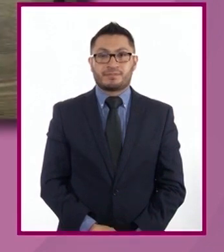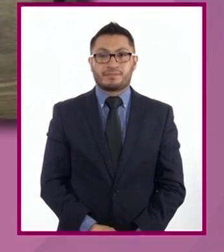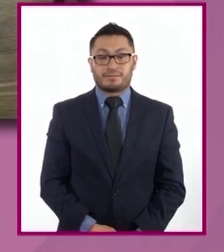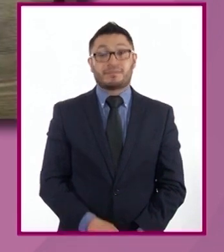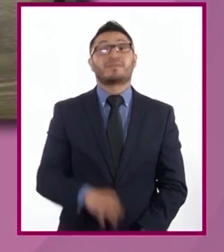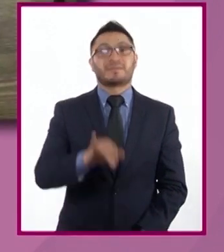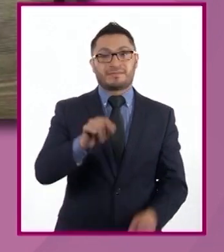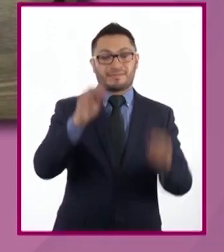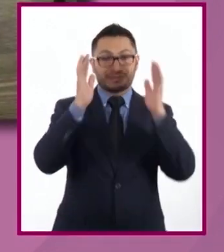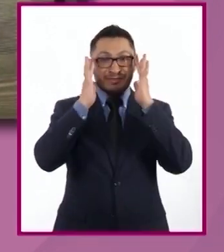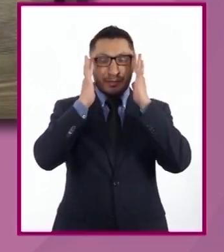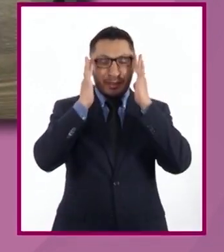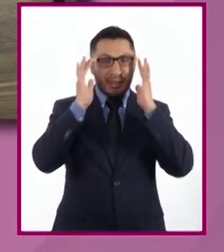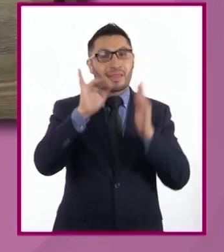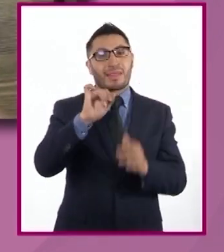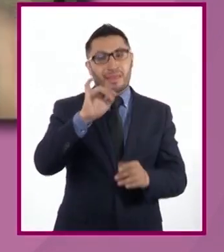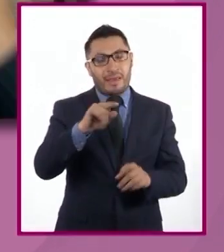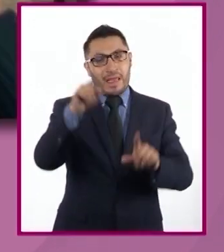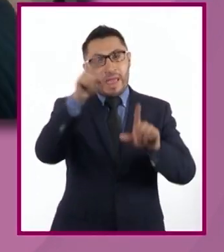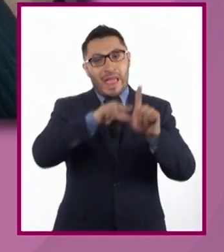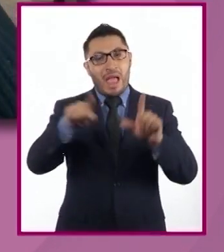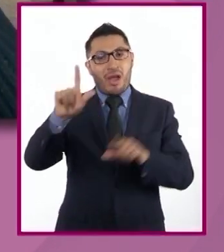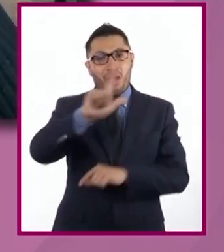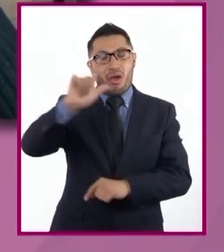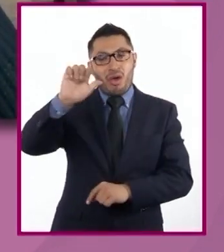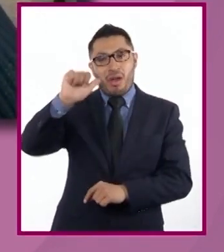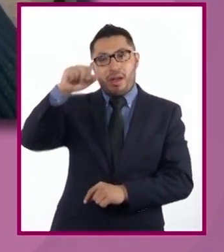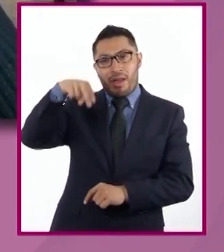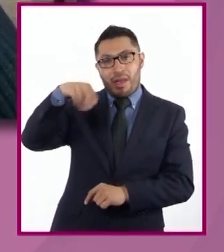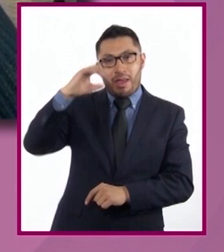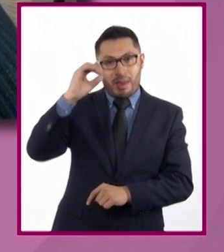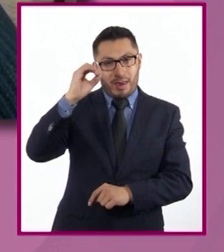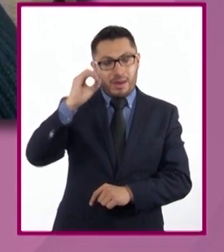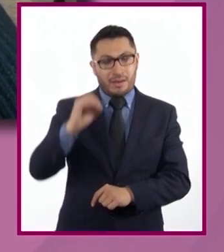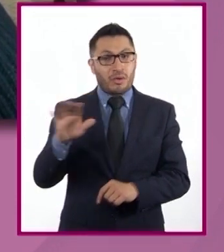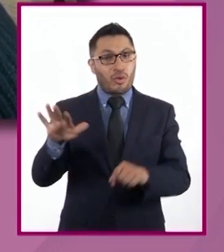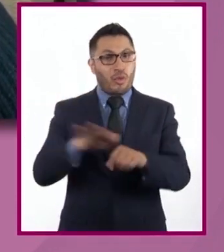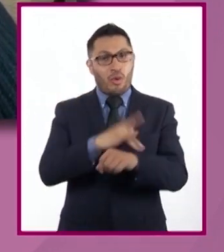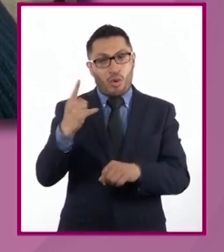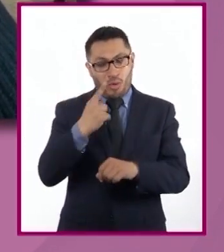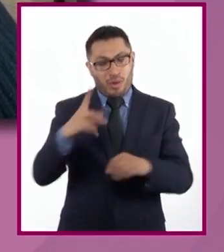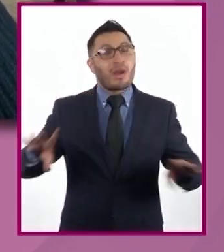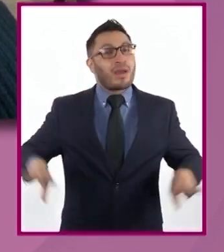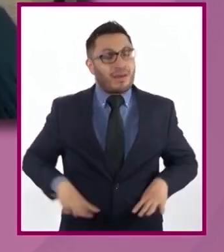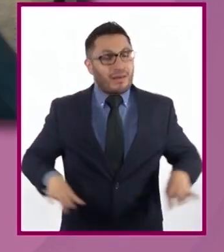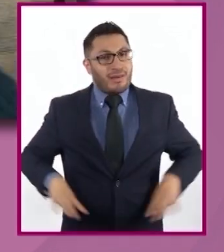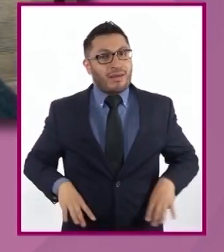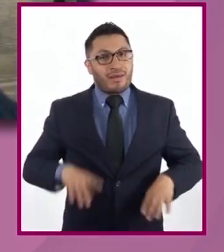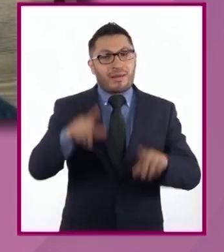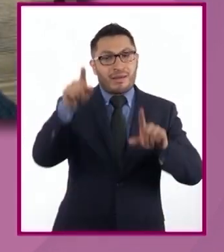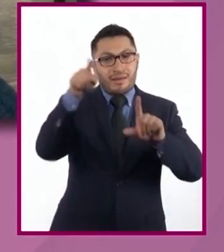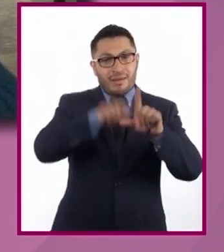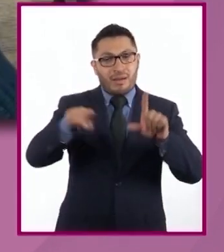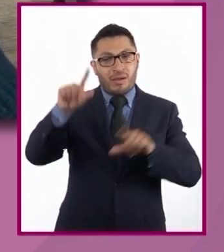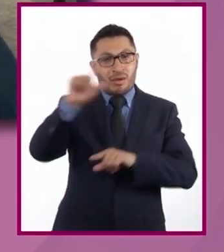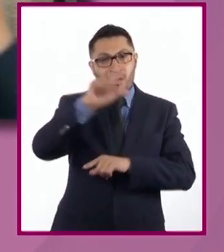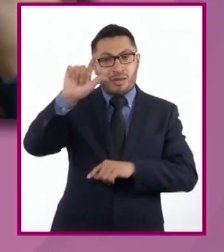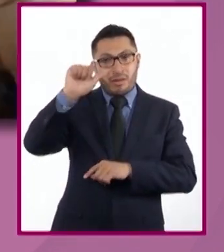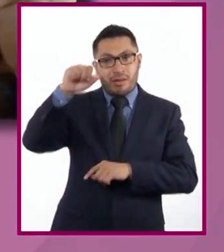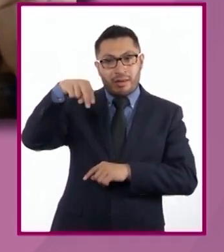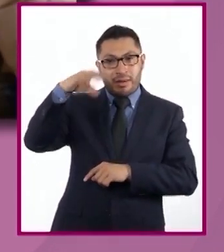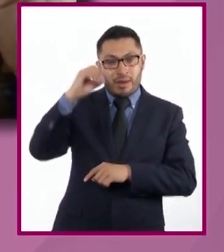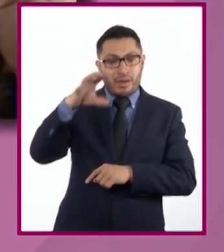Así es, un ángulo llano, ya que la característica del ángulo llano es que